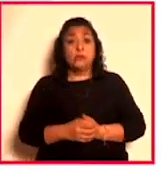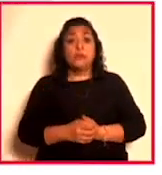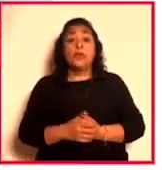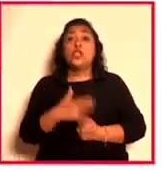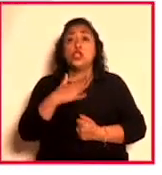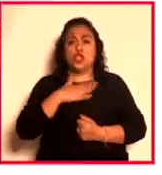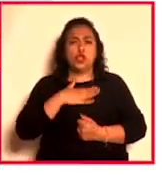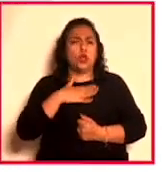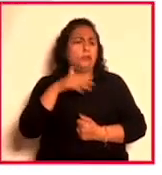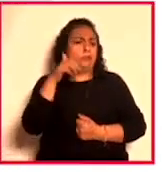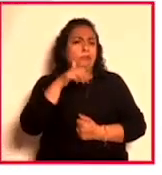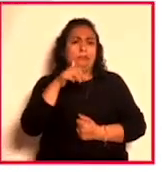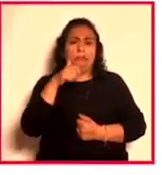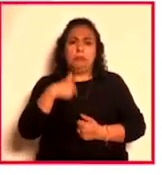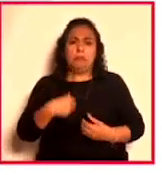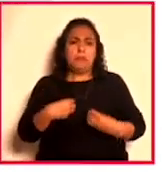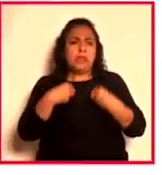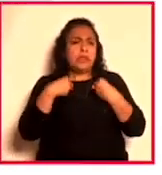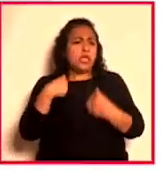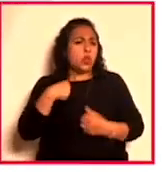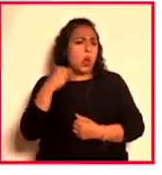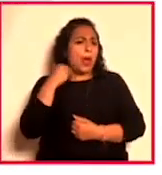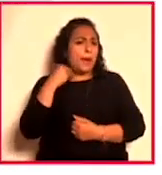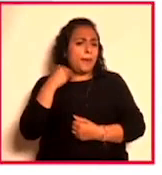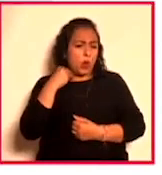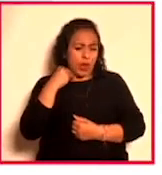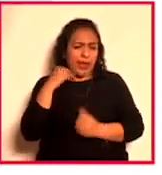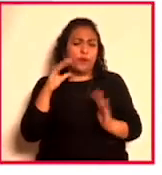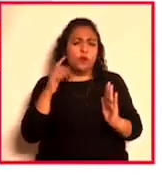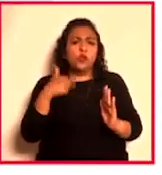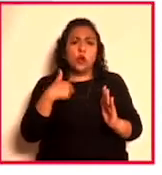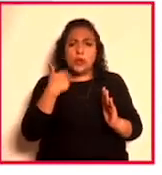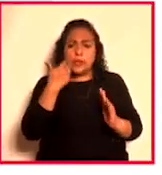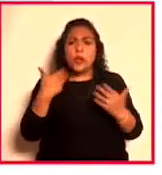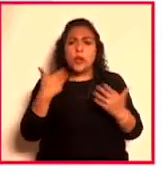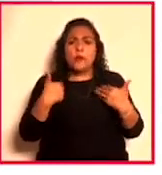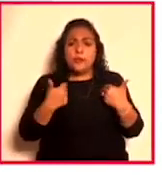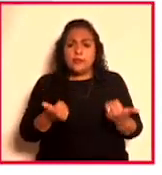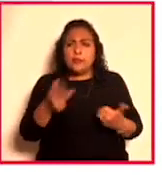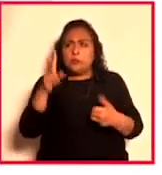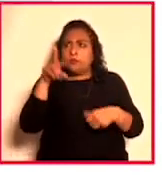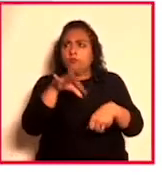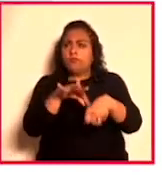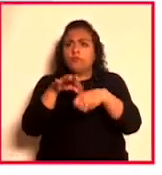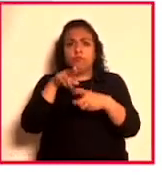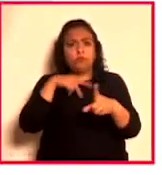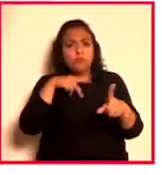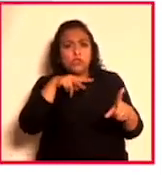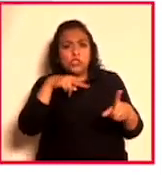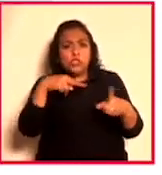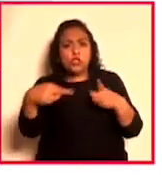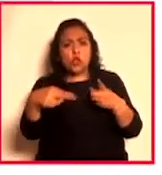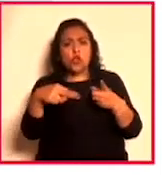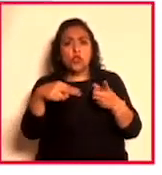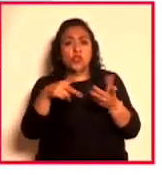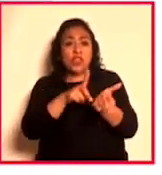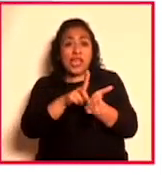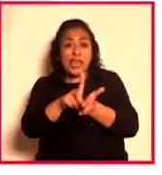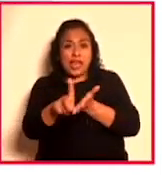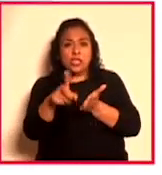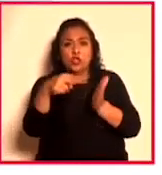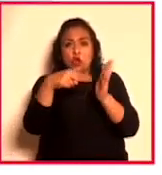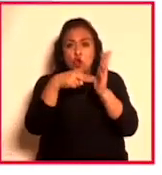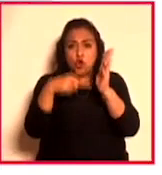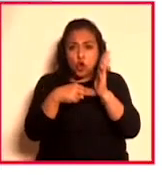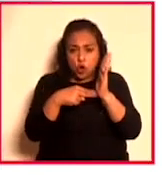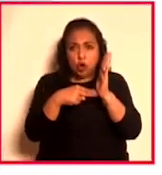toda mi vida abogado y he tratado de entender la realidad desde la perspectiva del derecho, de las normas. Y